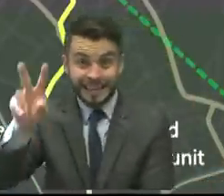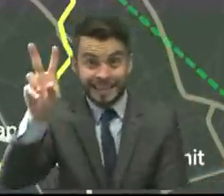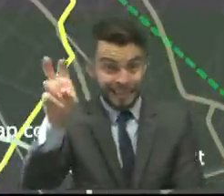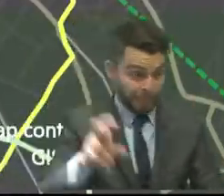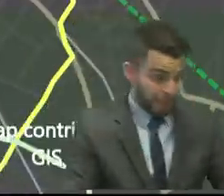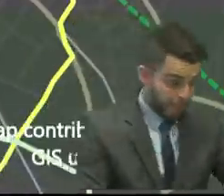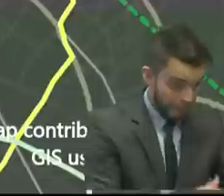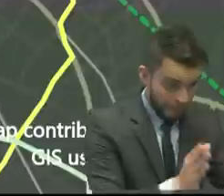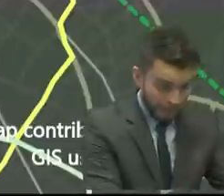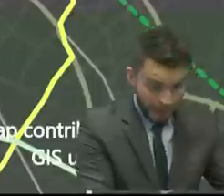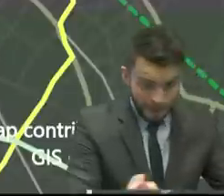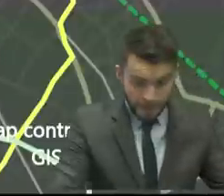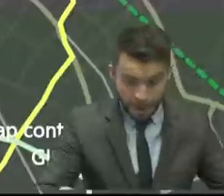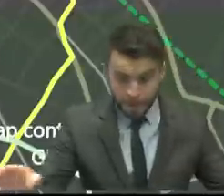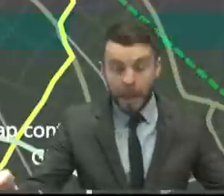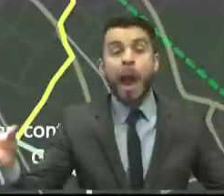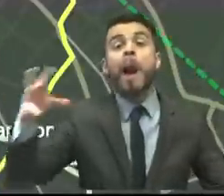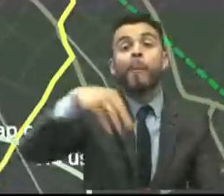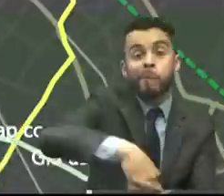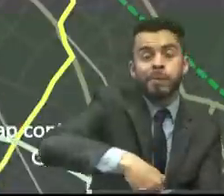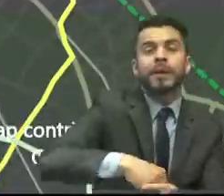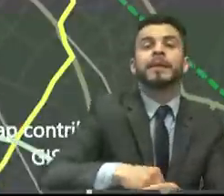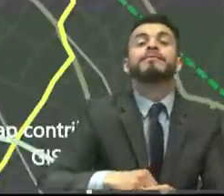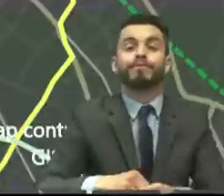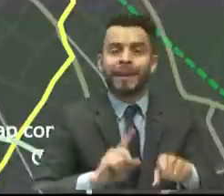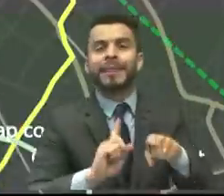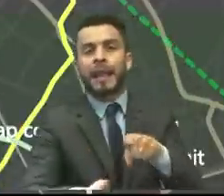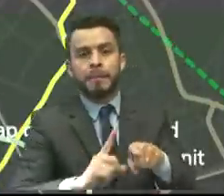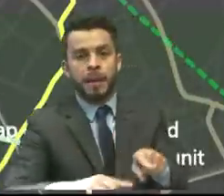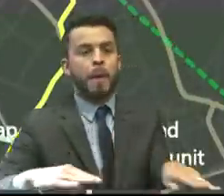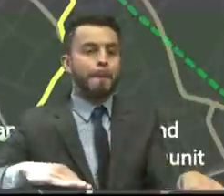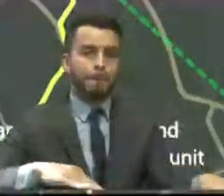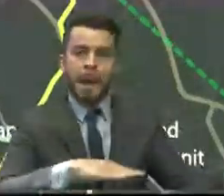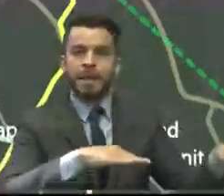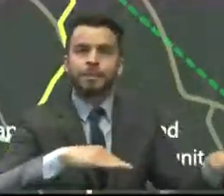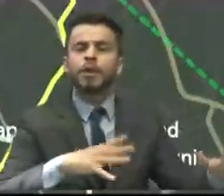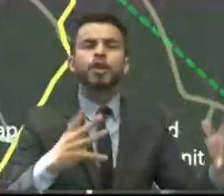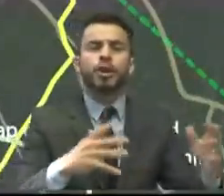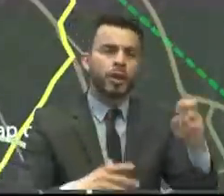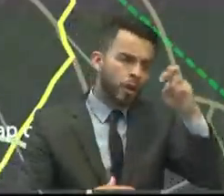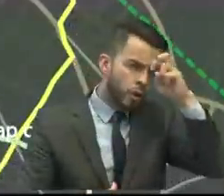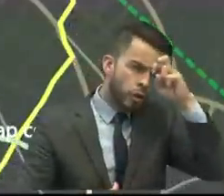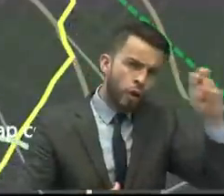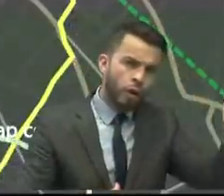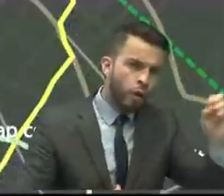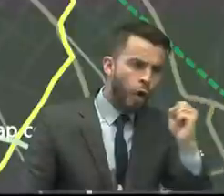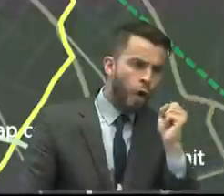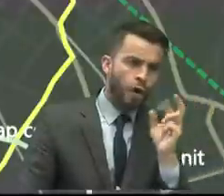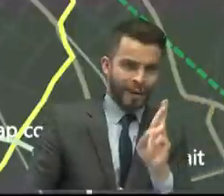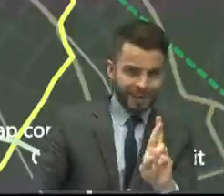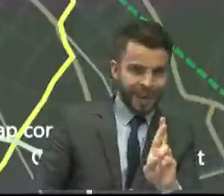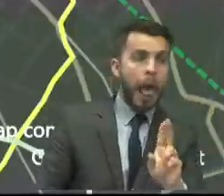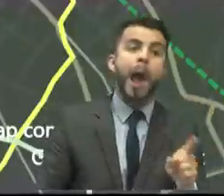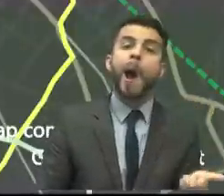de transporte público masivo de nuestra ciudad en el borde nororiental. Es un